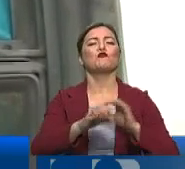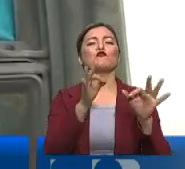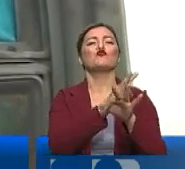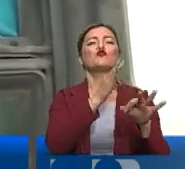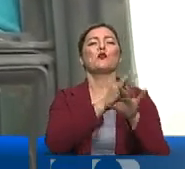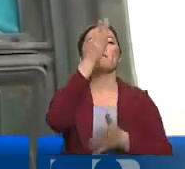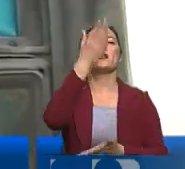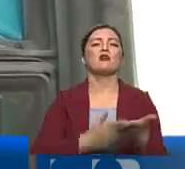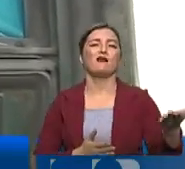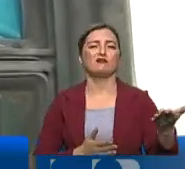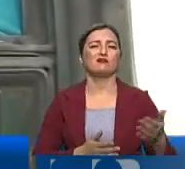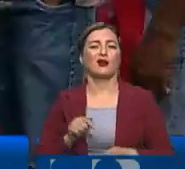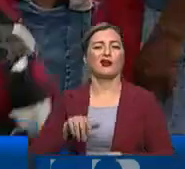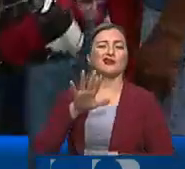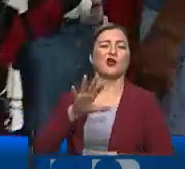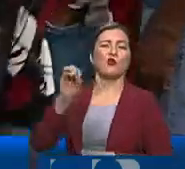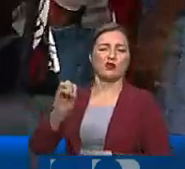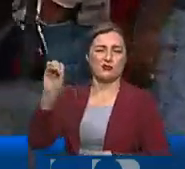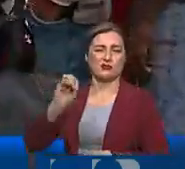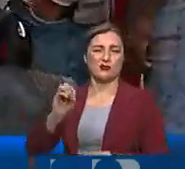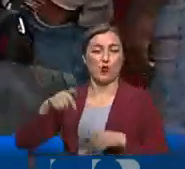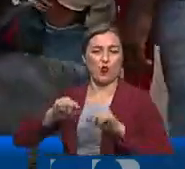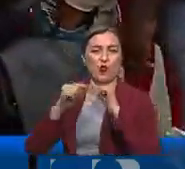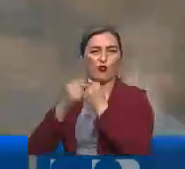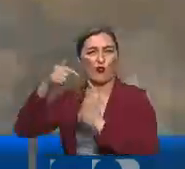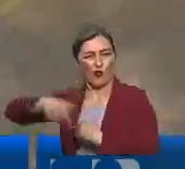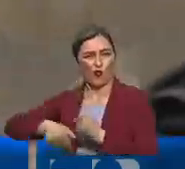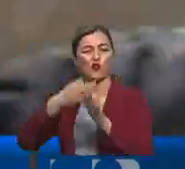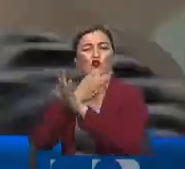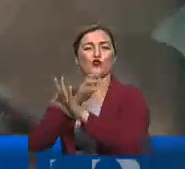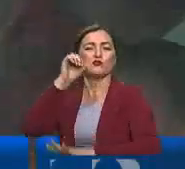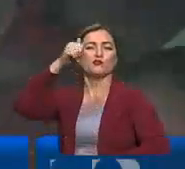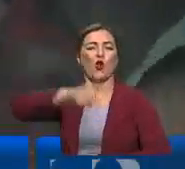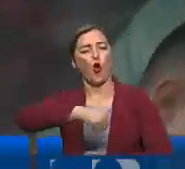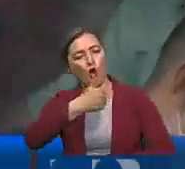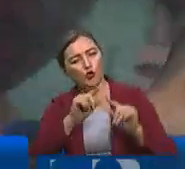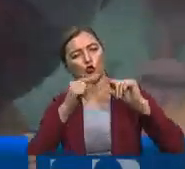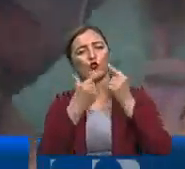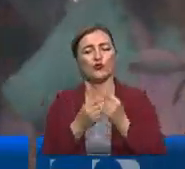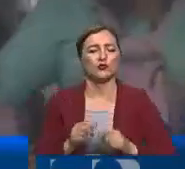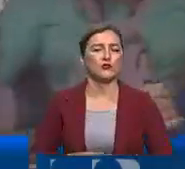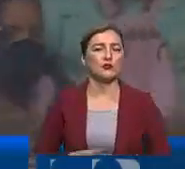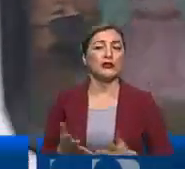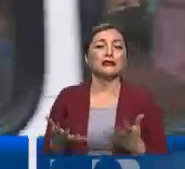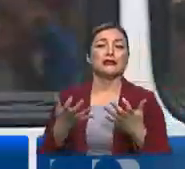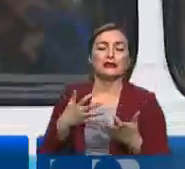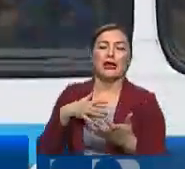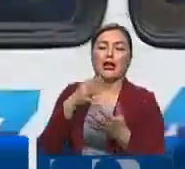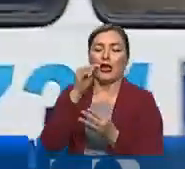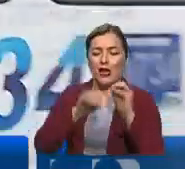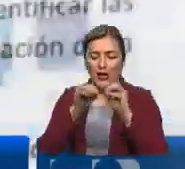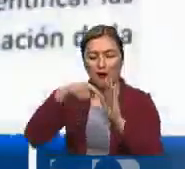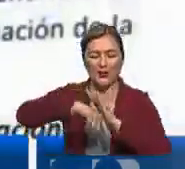hoy ya le toca un grupo y mañana le toca otro grupo. Quieren un informe técnico que justifique el alza del precio del pasaje, que actualmente está en